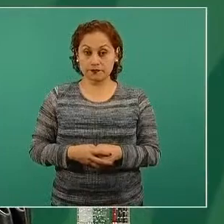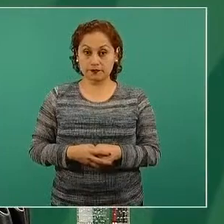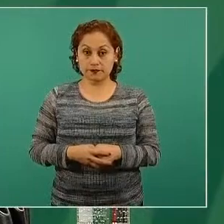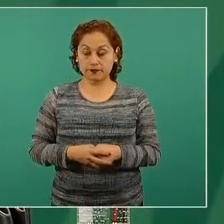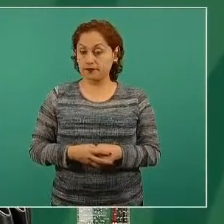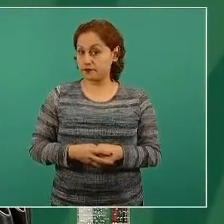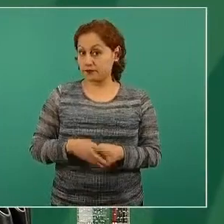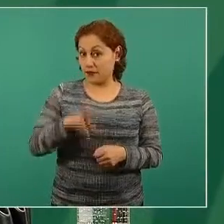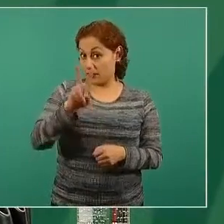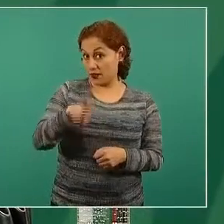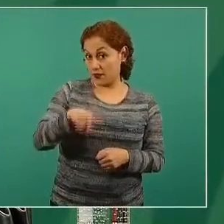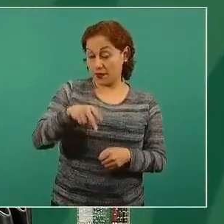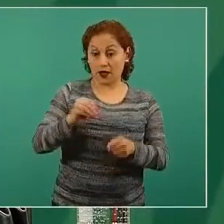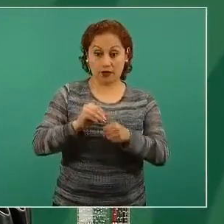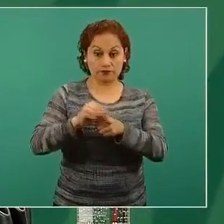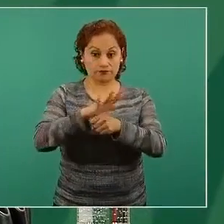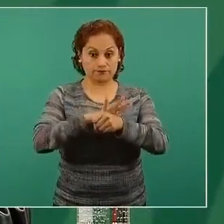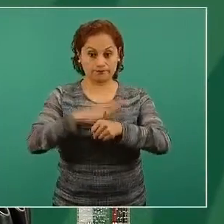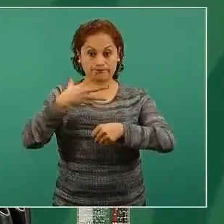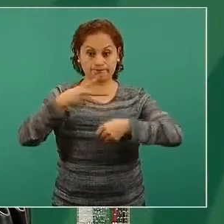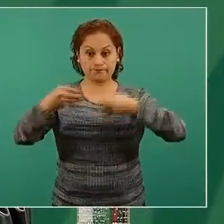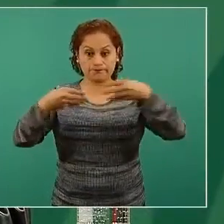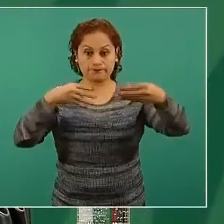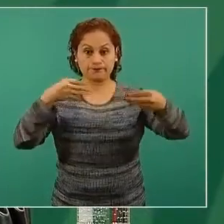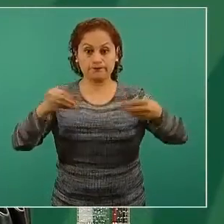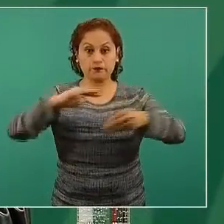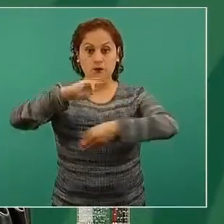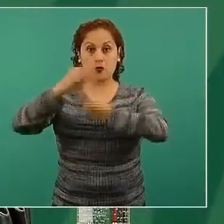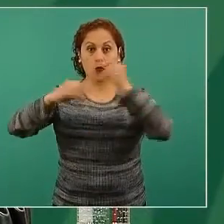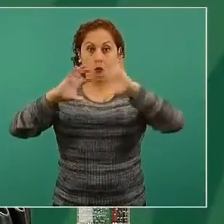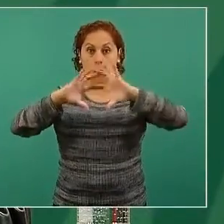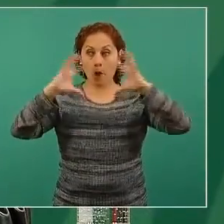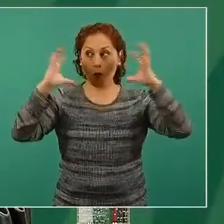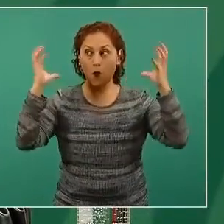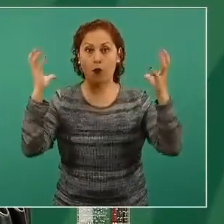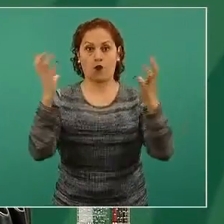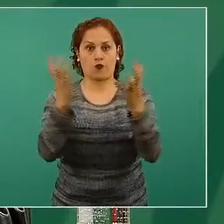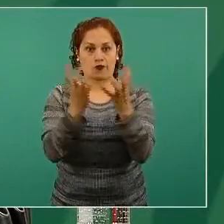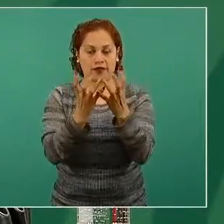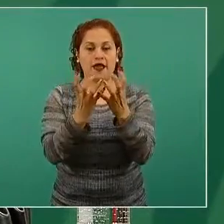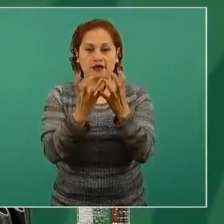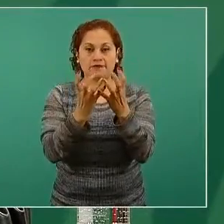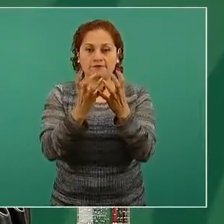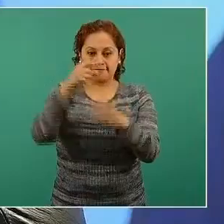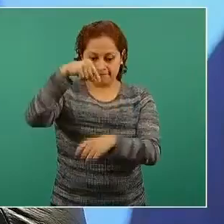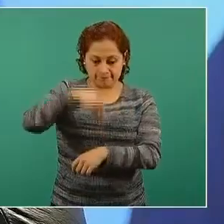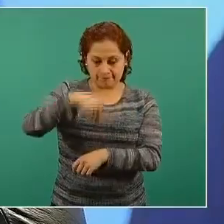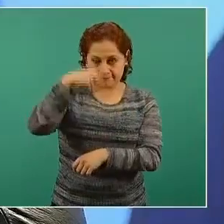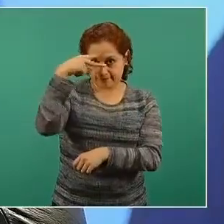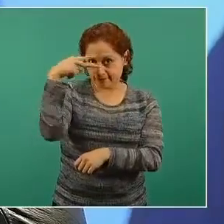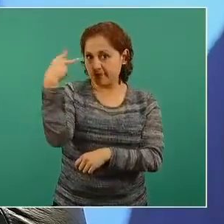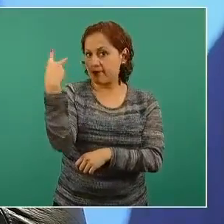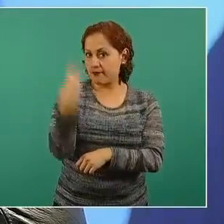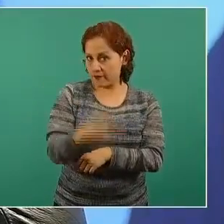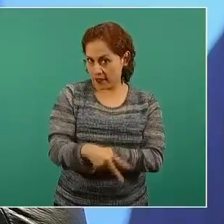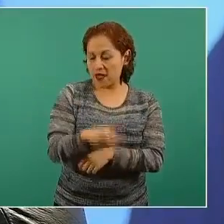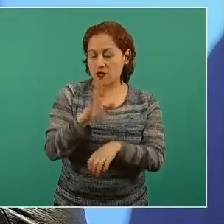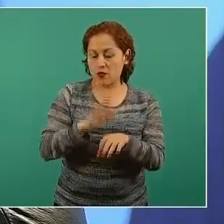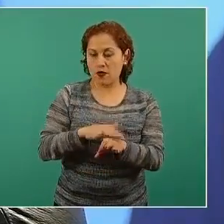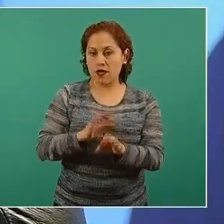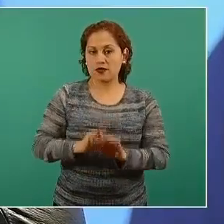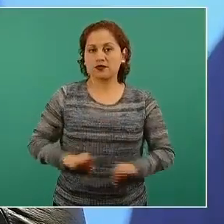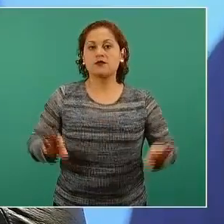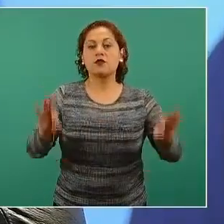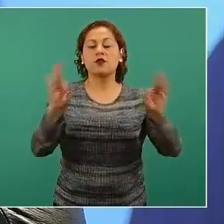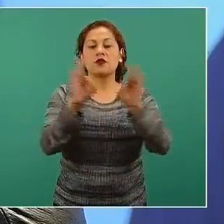por COVID-19 a nivel mundial y específicamente para nuestro país y para la región nos